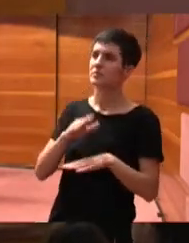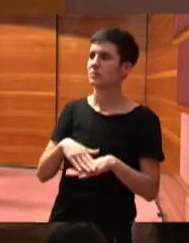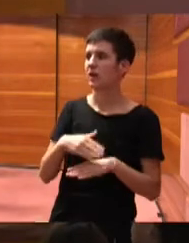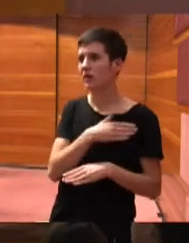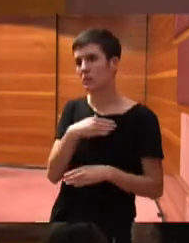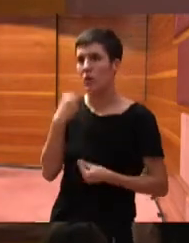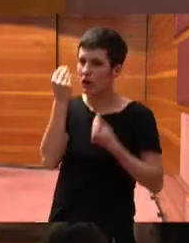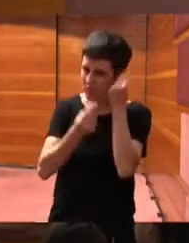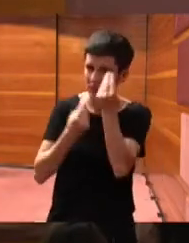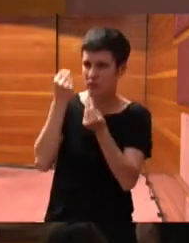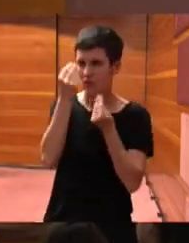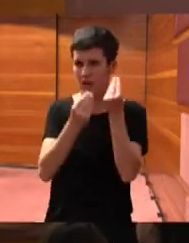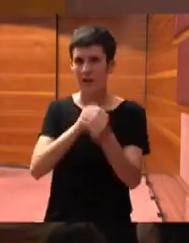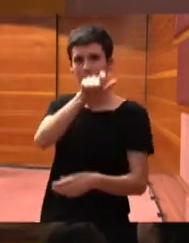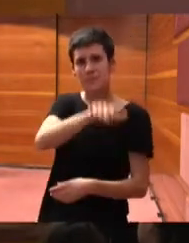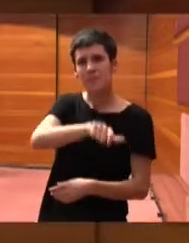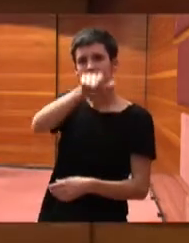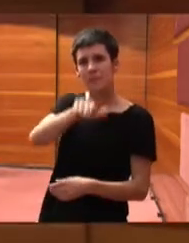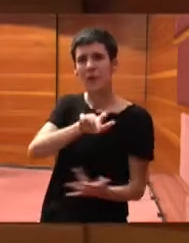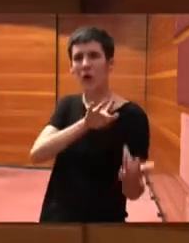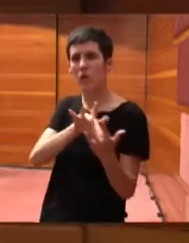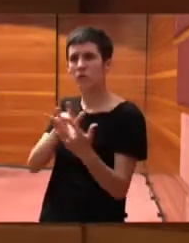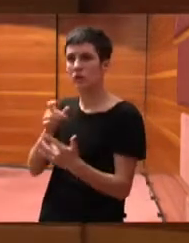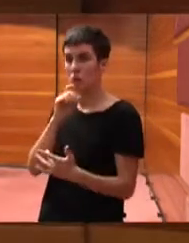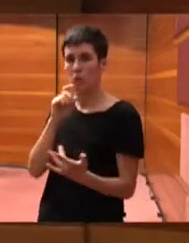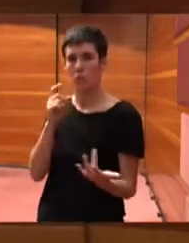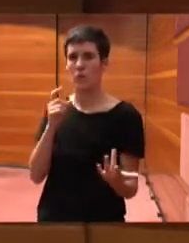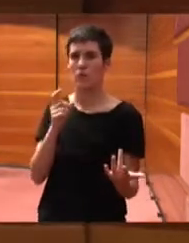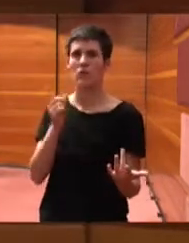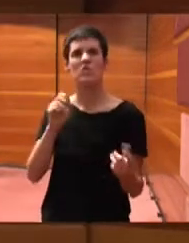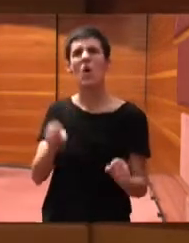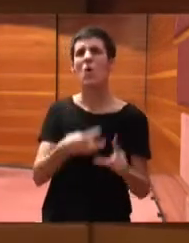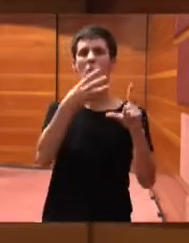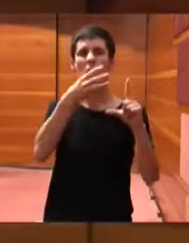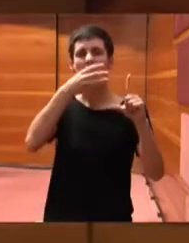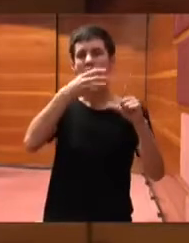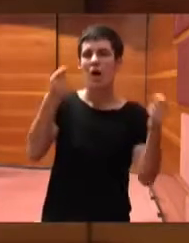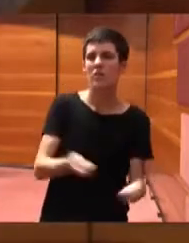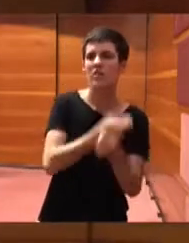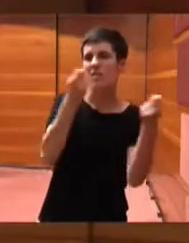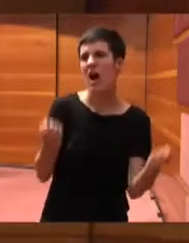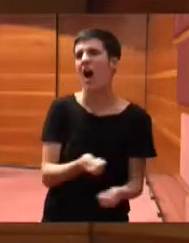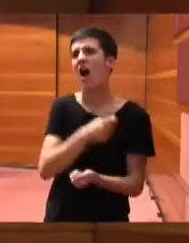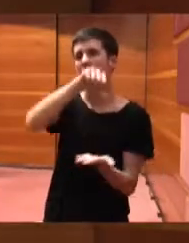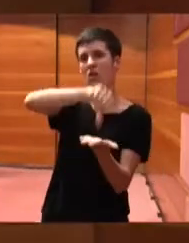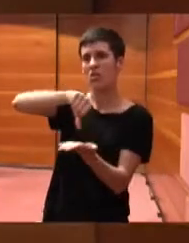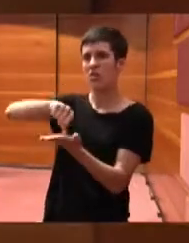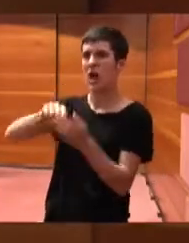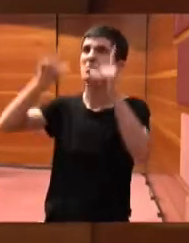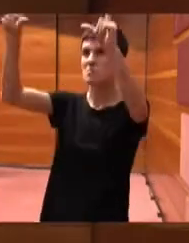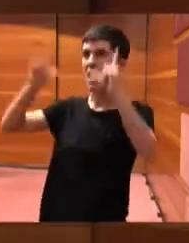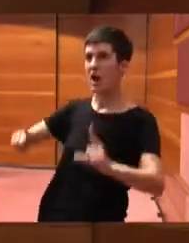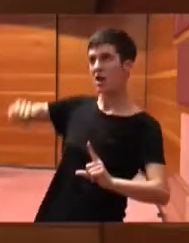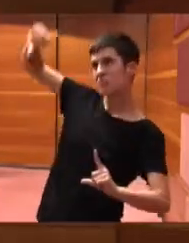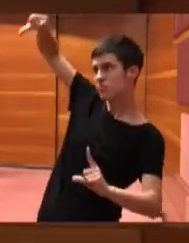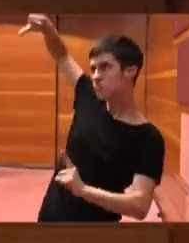cómo llegamos a los ciudadanos, ¿vale? No poniendo las cosas en el portal, haciendo una serie de flyers, llenando la ciudad con unos paneles. Bueno,